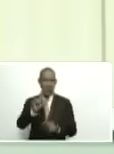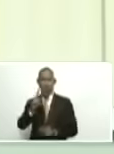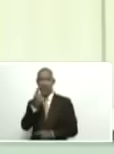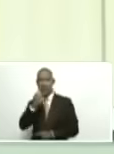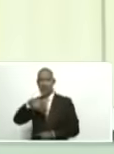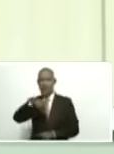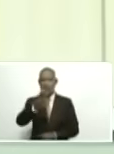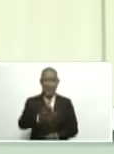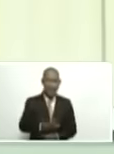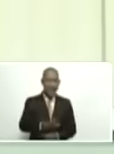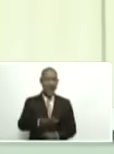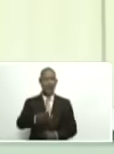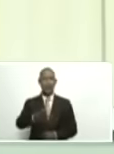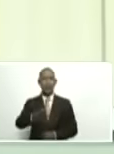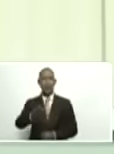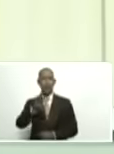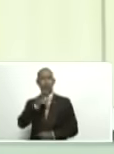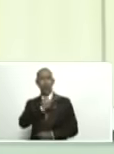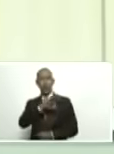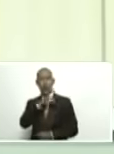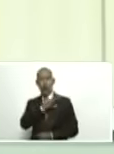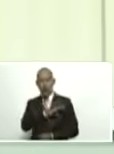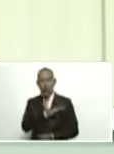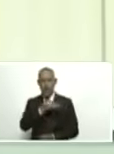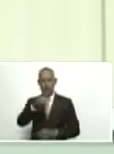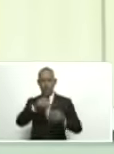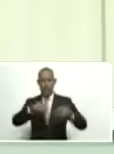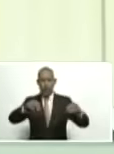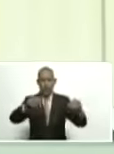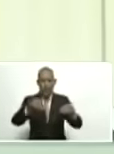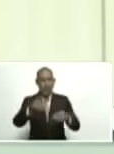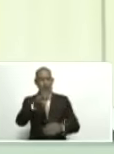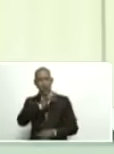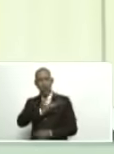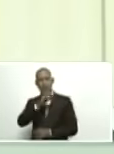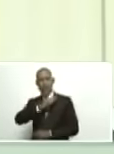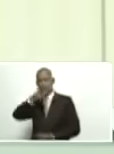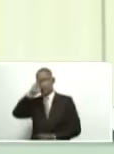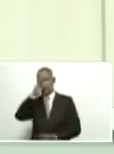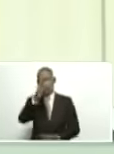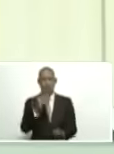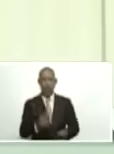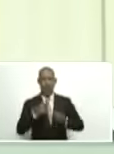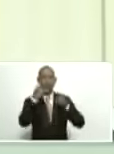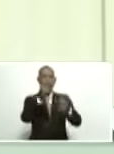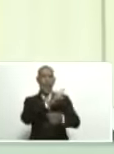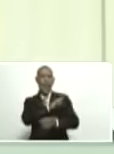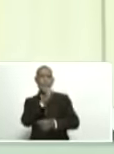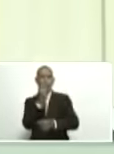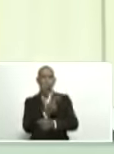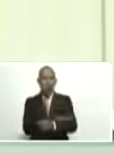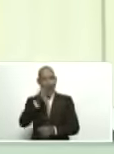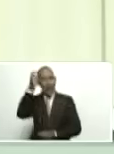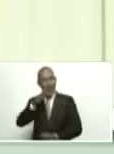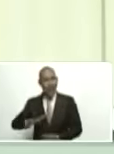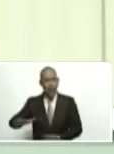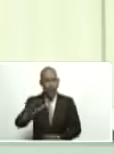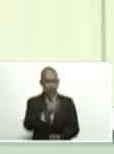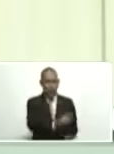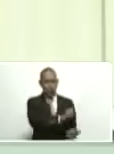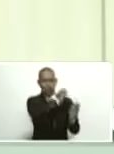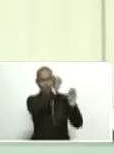en lo territorial es la democracia directa, empoderar al pueblo. Darle poder al